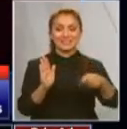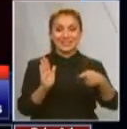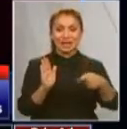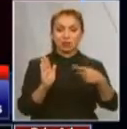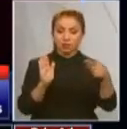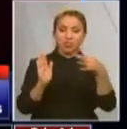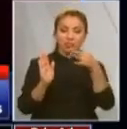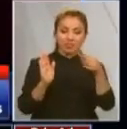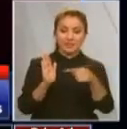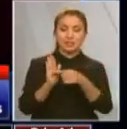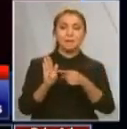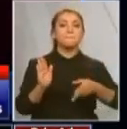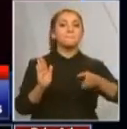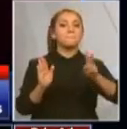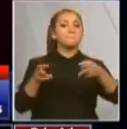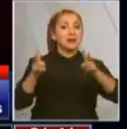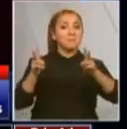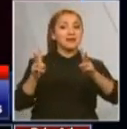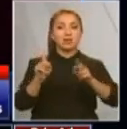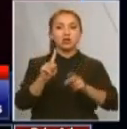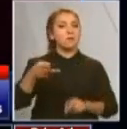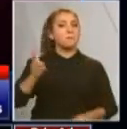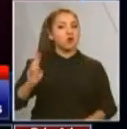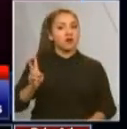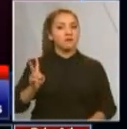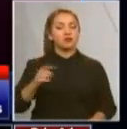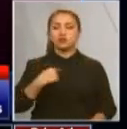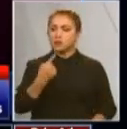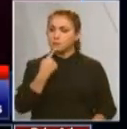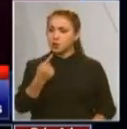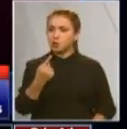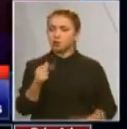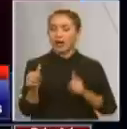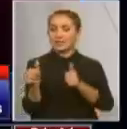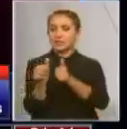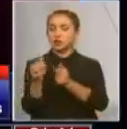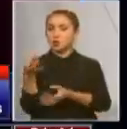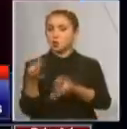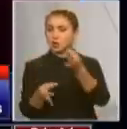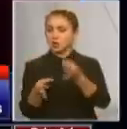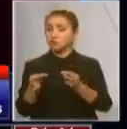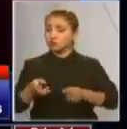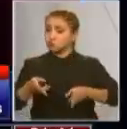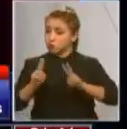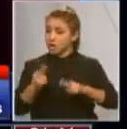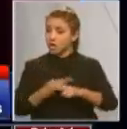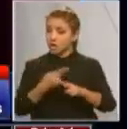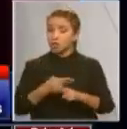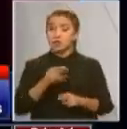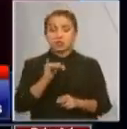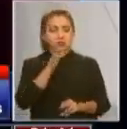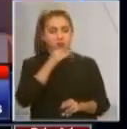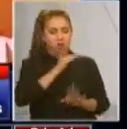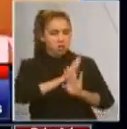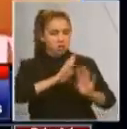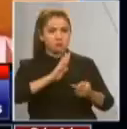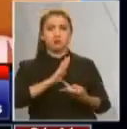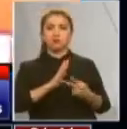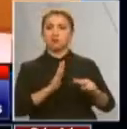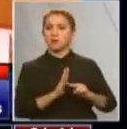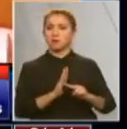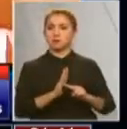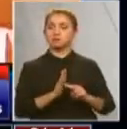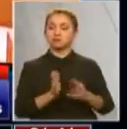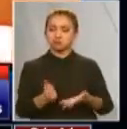permite, no prohíbe arrendar. Por lo tanto, cuando le pregunto a mi asesor jurídico si era posible posible hacerlo, me dice, mira, no hay ninguna inhabilidad en